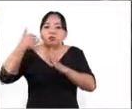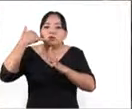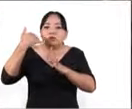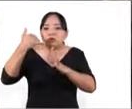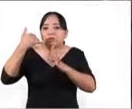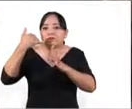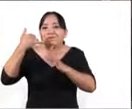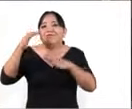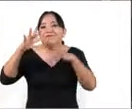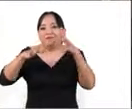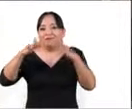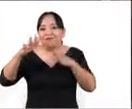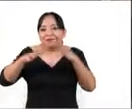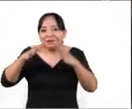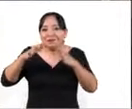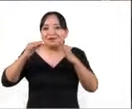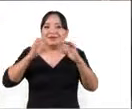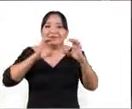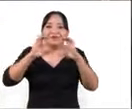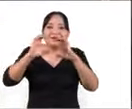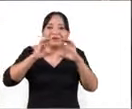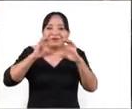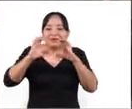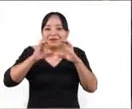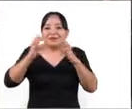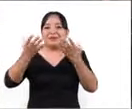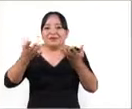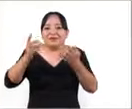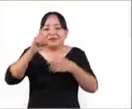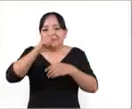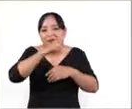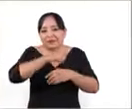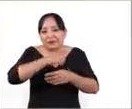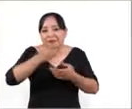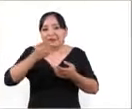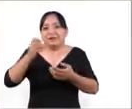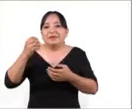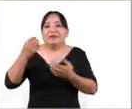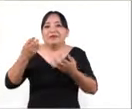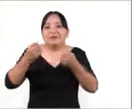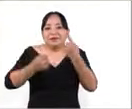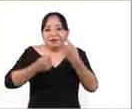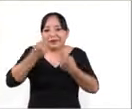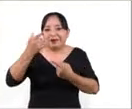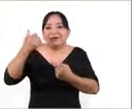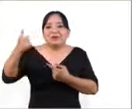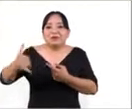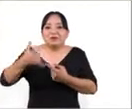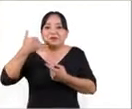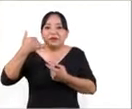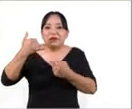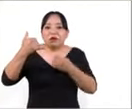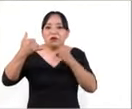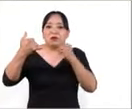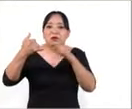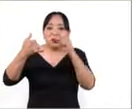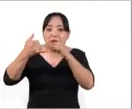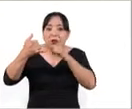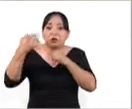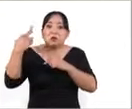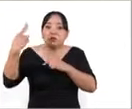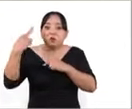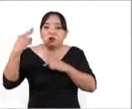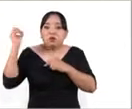haya un encolamiento en las alertas, y eso lo que implica es que hay teléfonos que reciben la alerta hasta 2, 3,